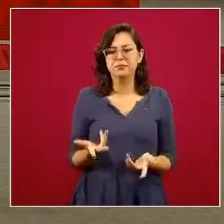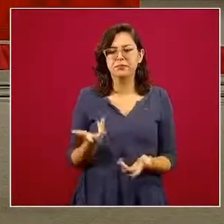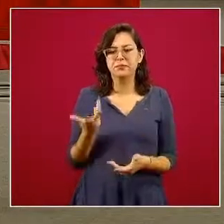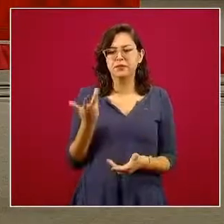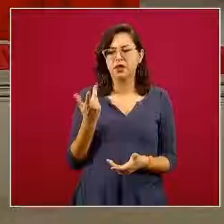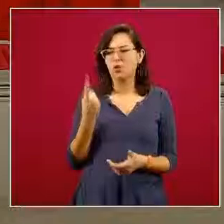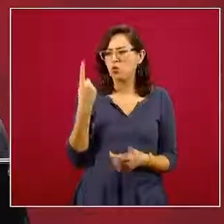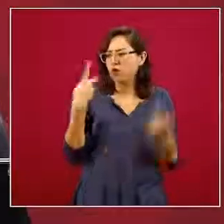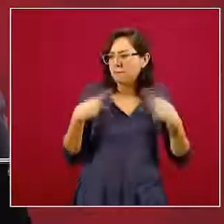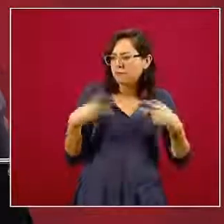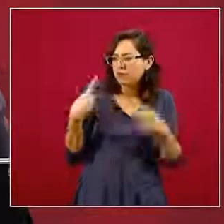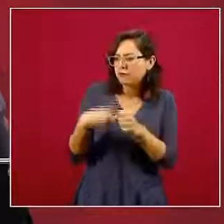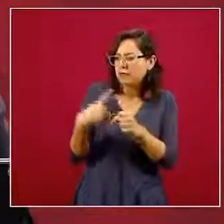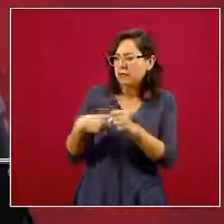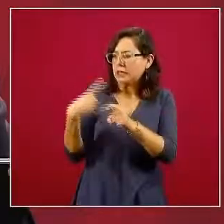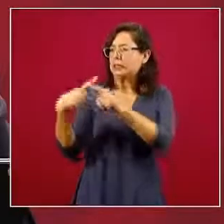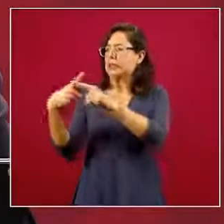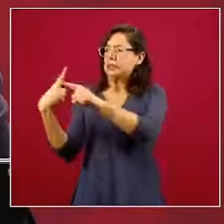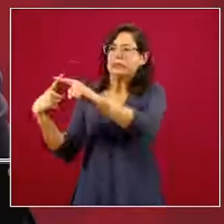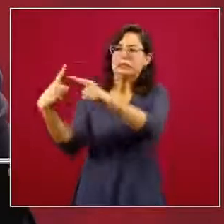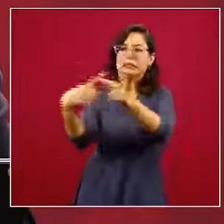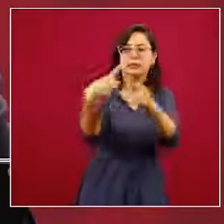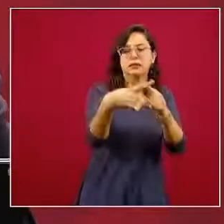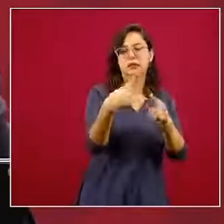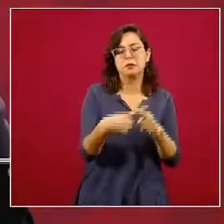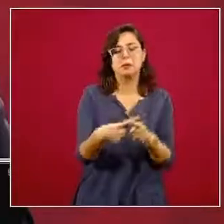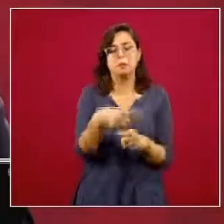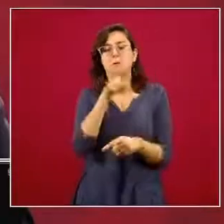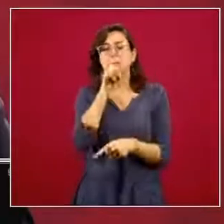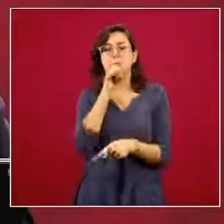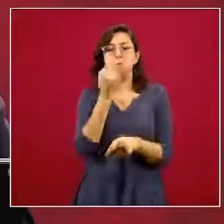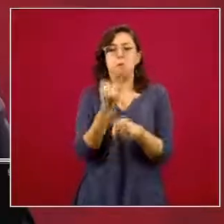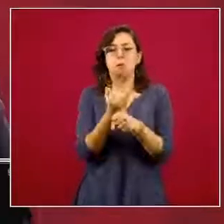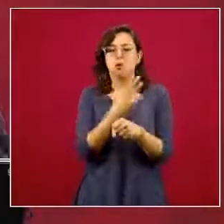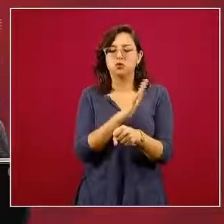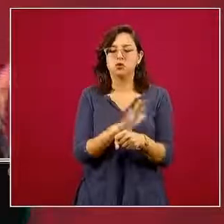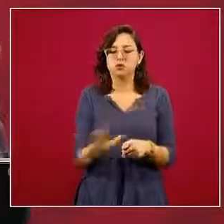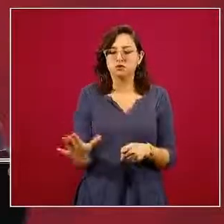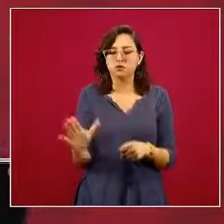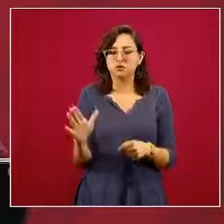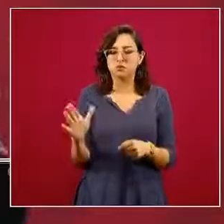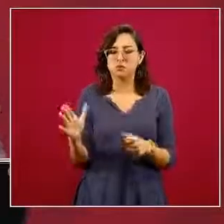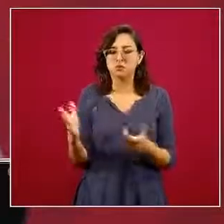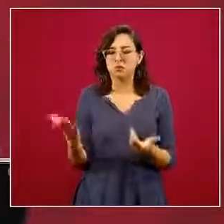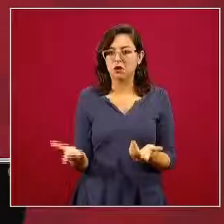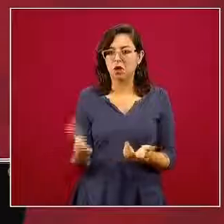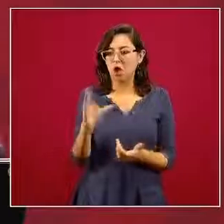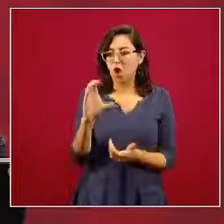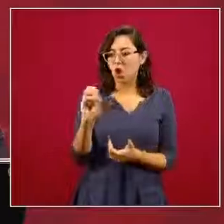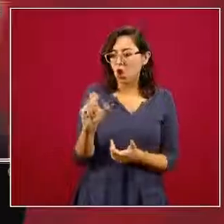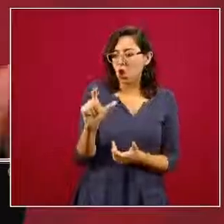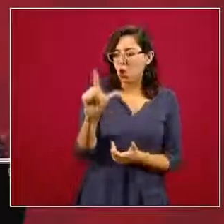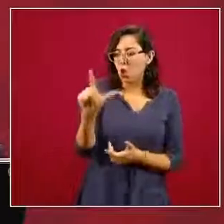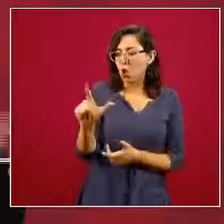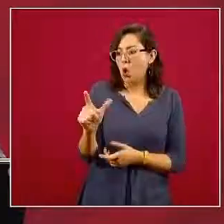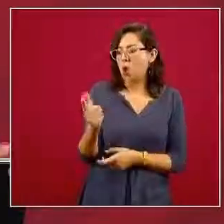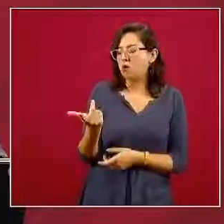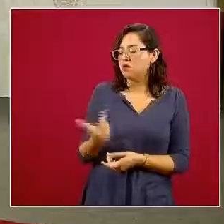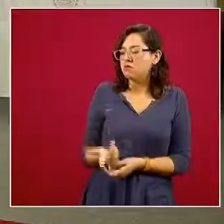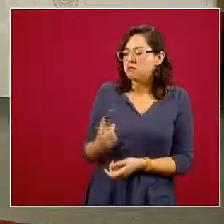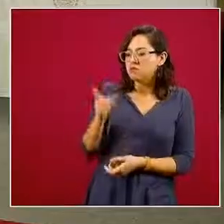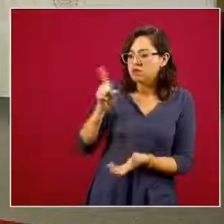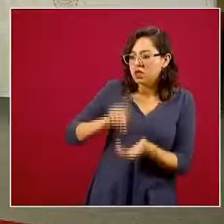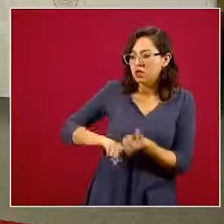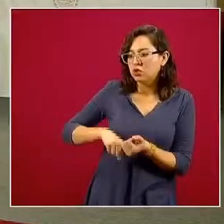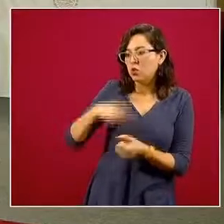imposible el identificar a una persona en concreto si su colonia de repente tiene un primer caso, un segundo, un